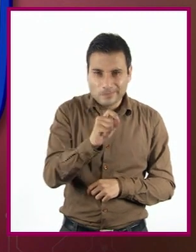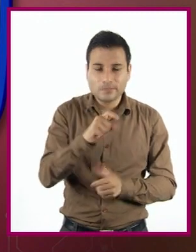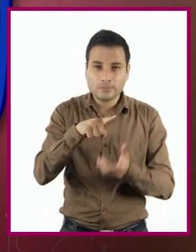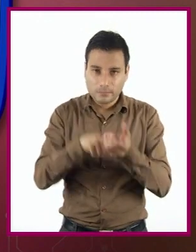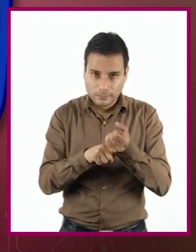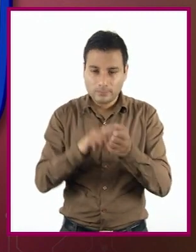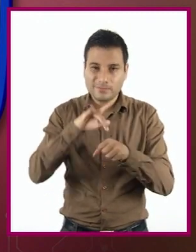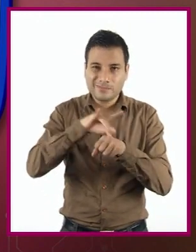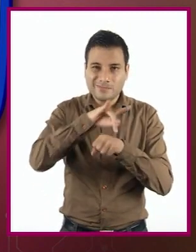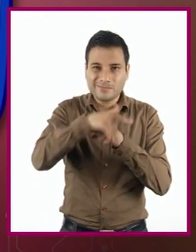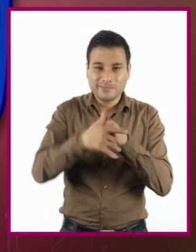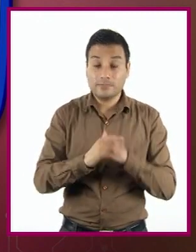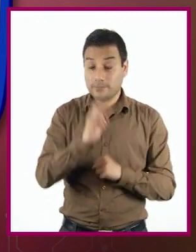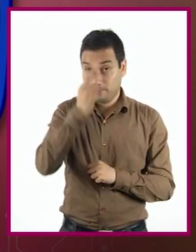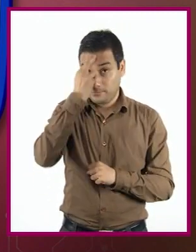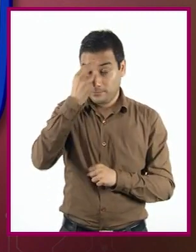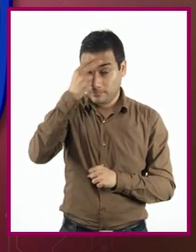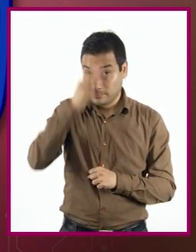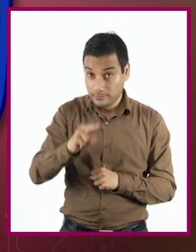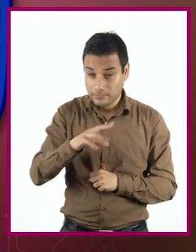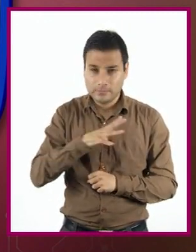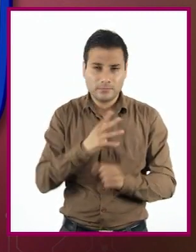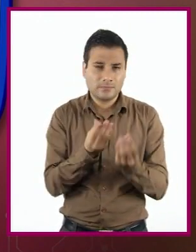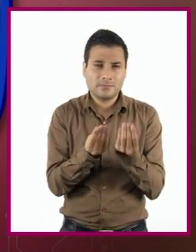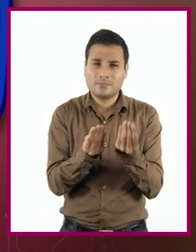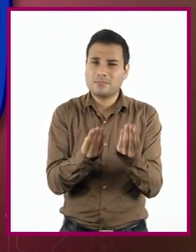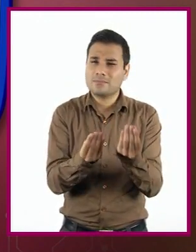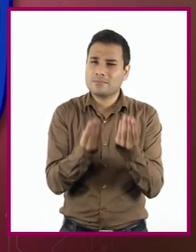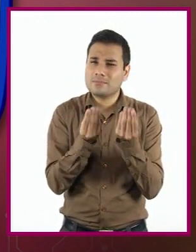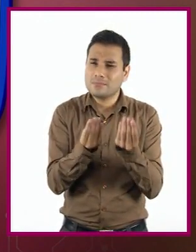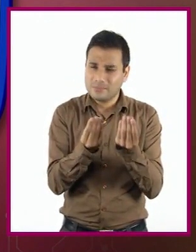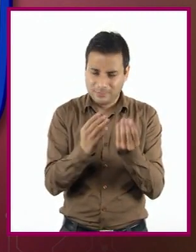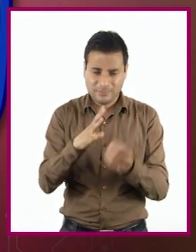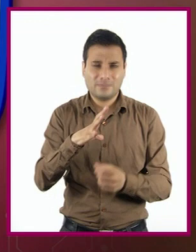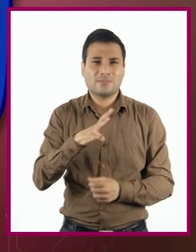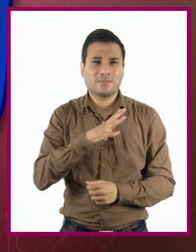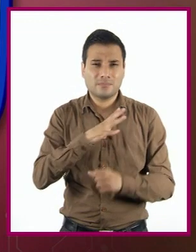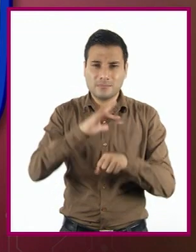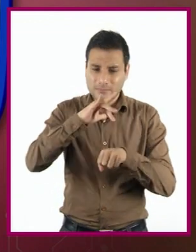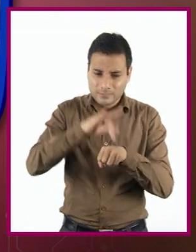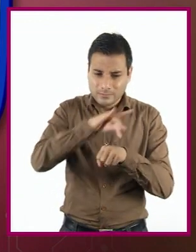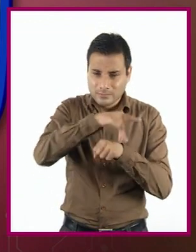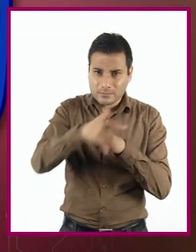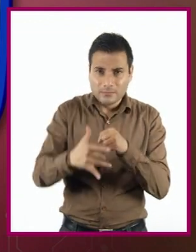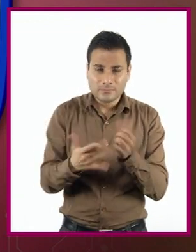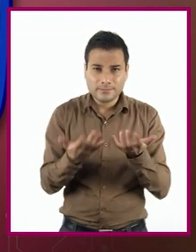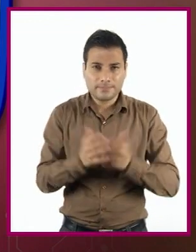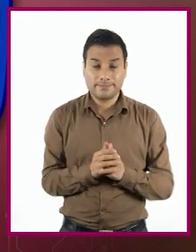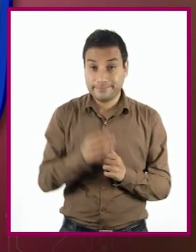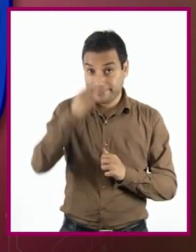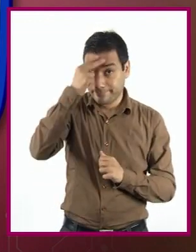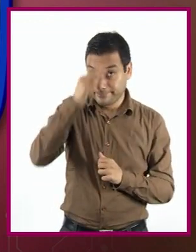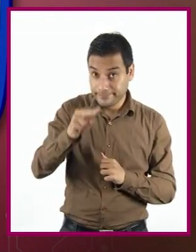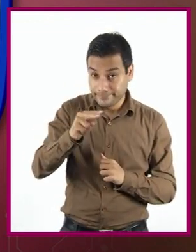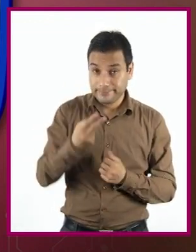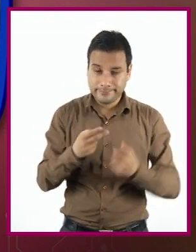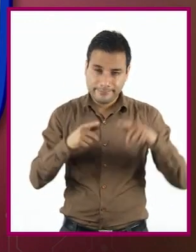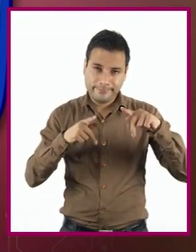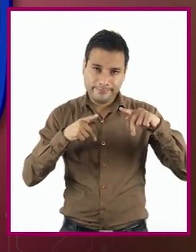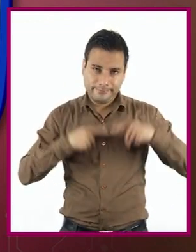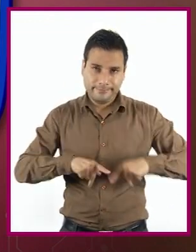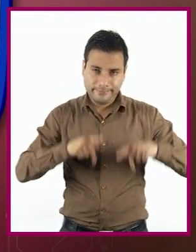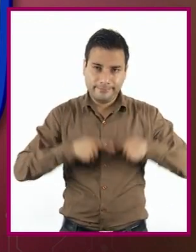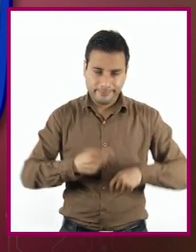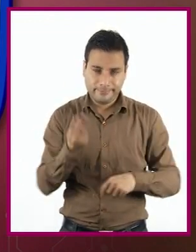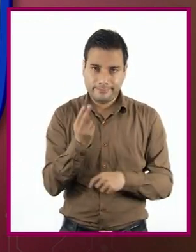que recordar que nuestro país es un centro mundial de biodiversidad de estas plantas y como mexicanos y seres humanos